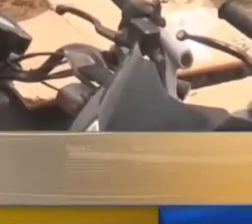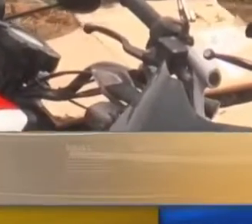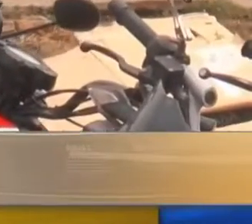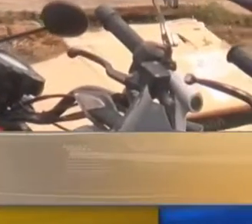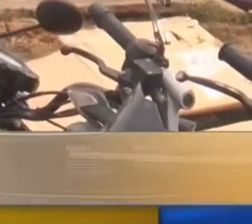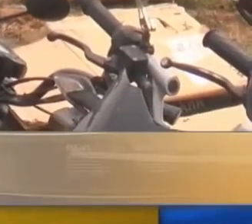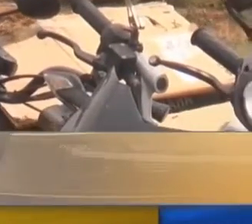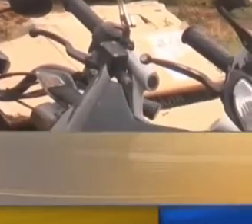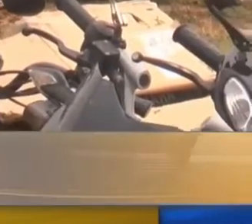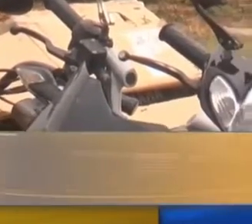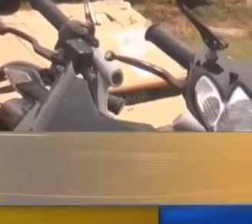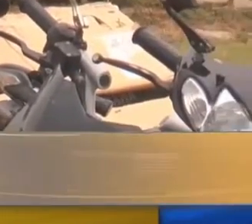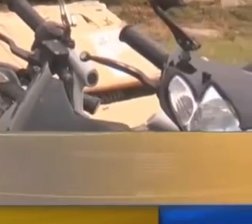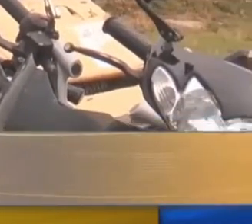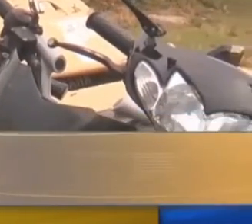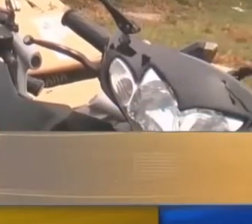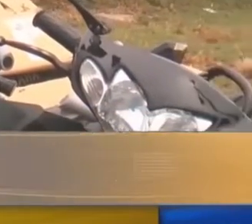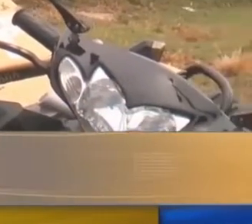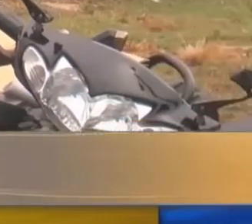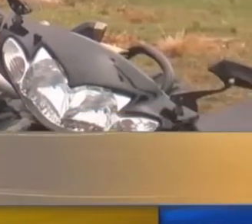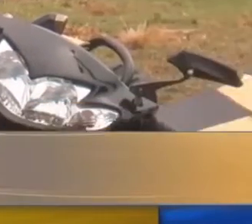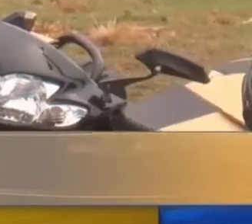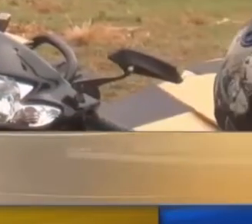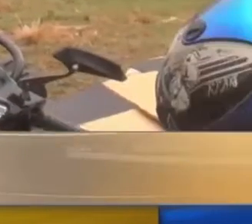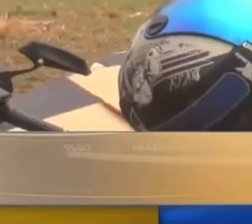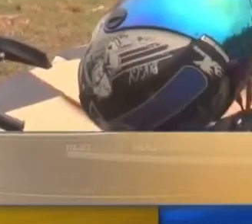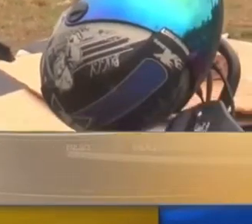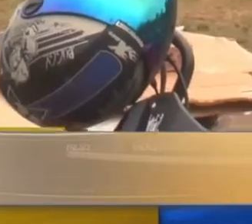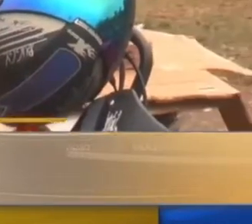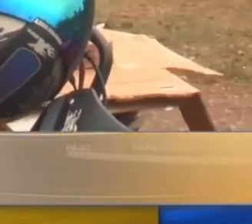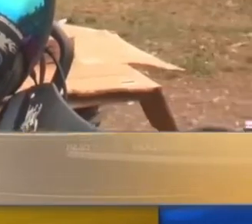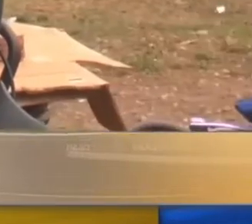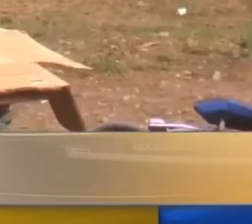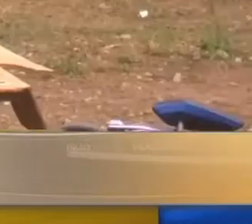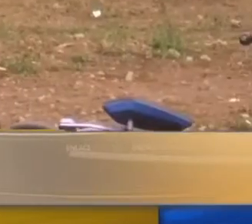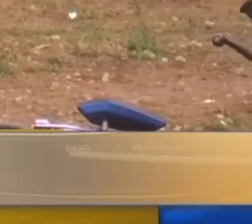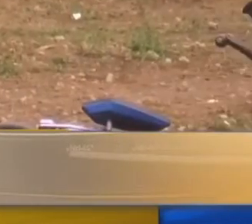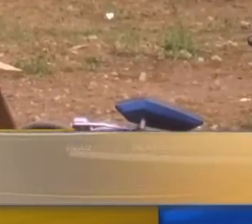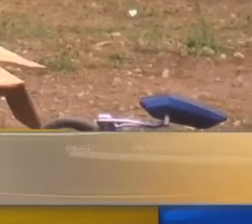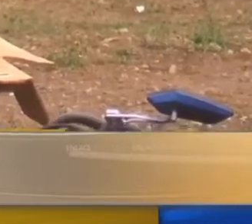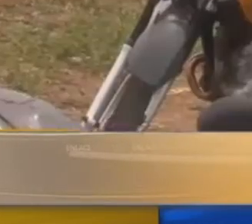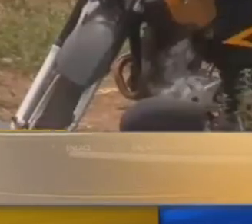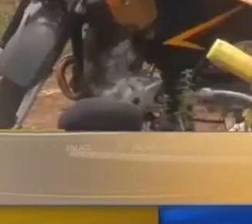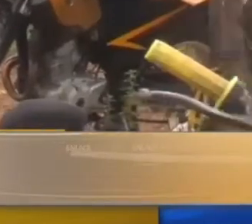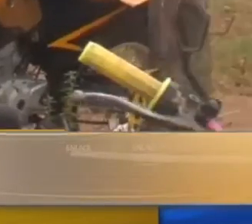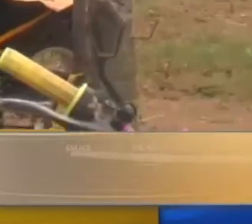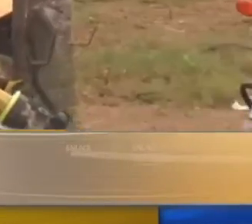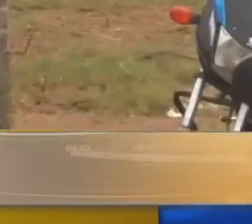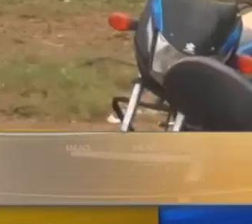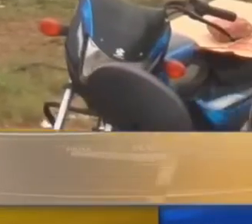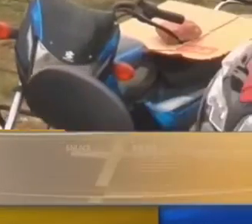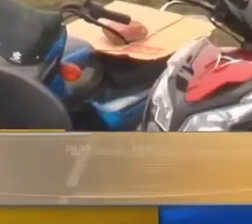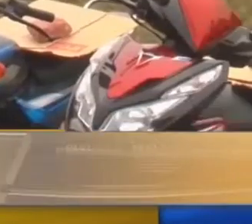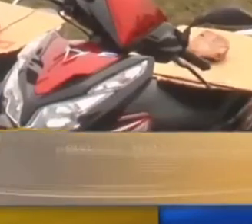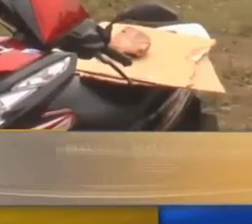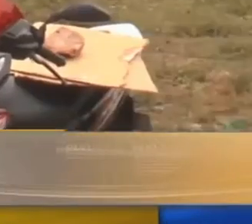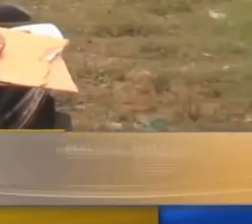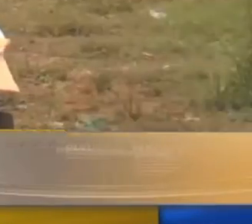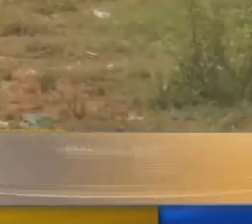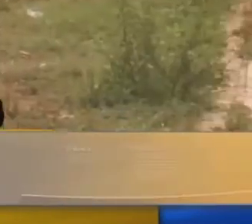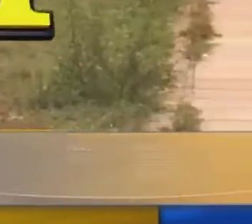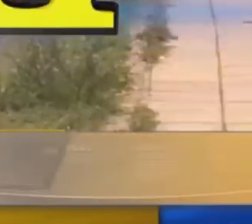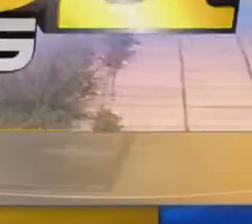calle no es un garaje, así se denomina la nueva campaña de sensibilización ciudadana que emprende la Policía Nacional en Barranca Bermeja. Está dirigida a la prevención